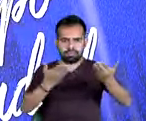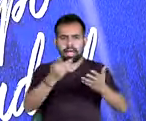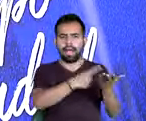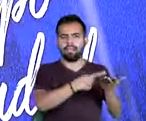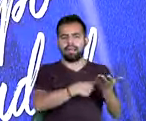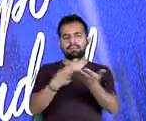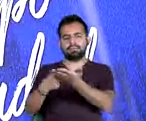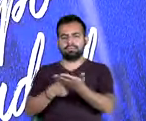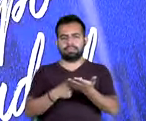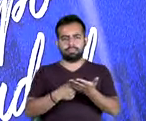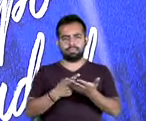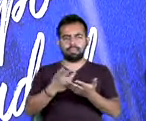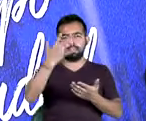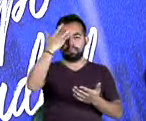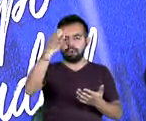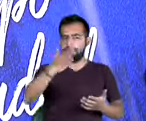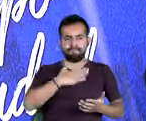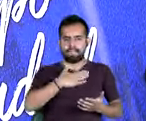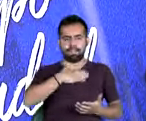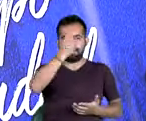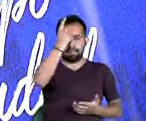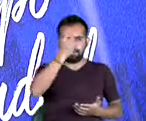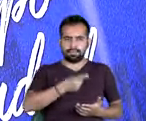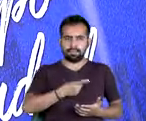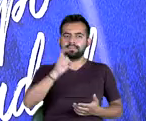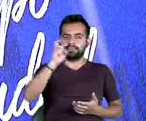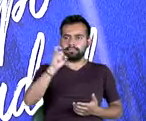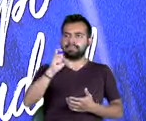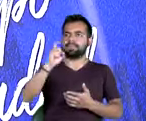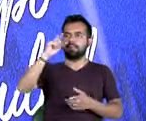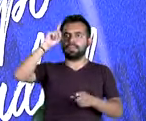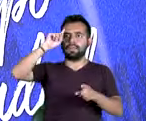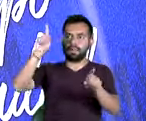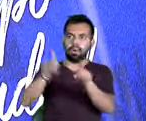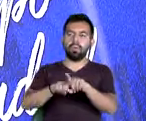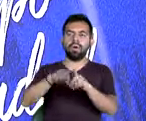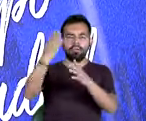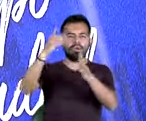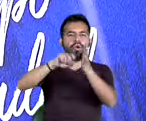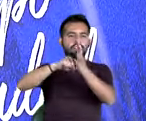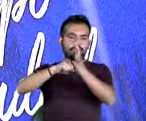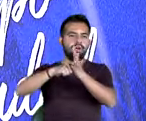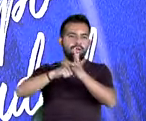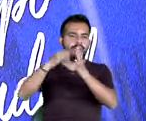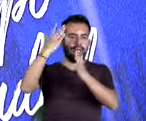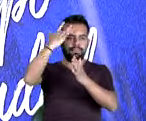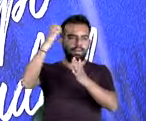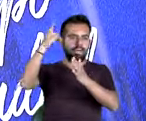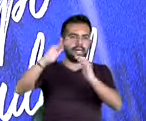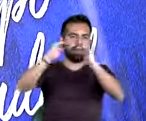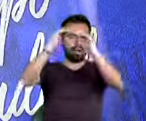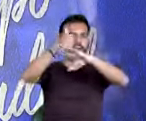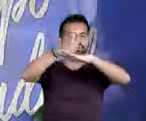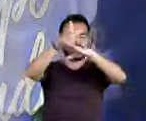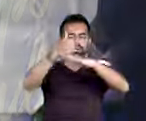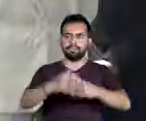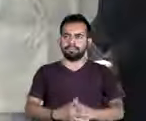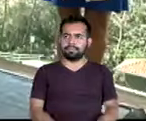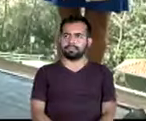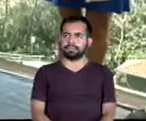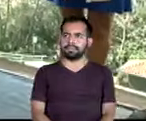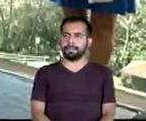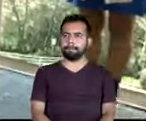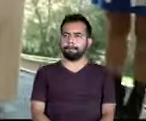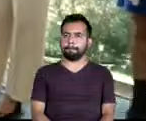más allá de mi propia voluntad, ¿no es cierto?, es el acuerdo que tengamos con las partes, entre ellas el órgano de control de cuentas. Muchas